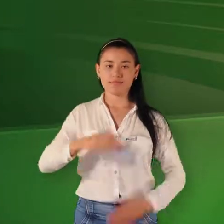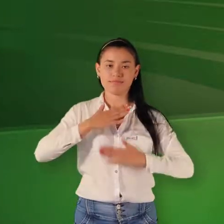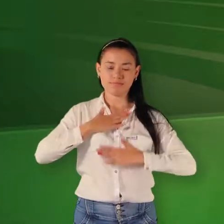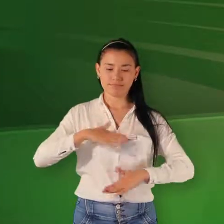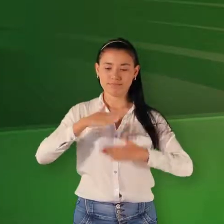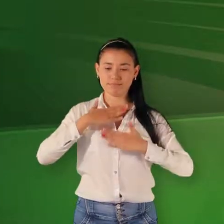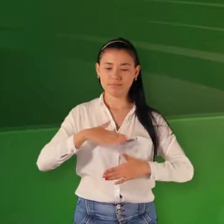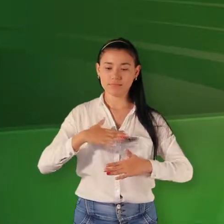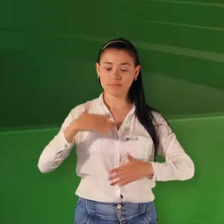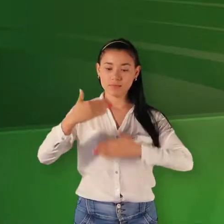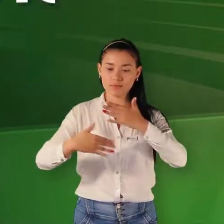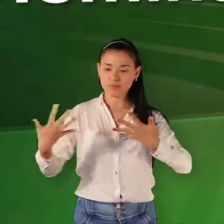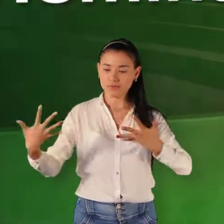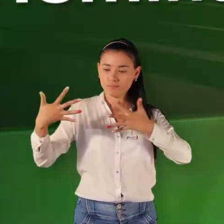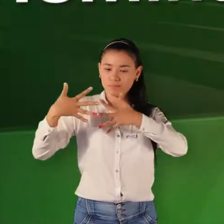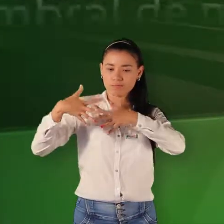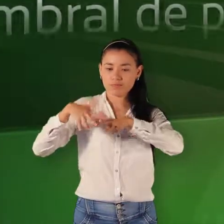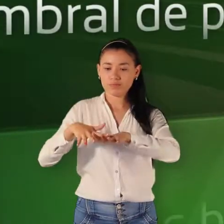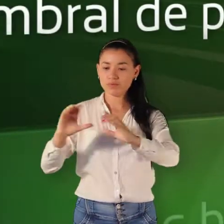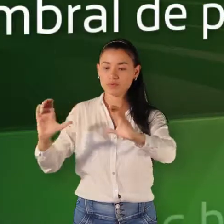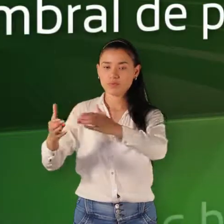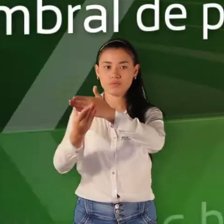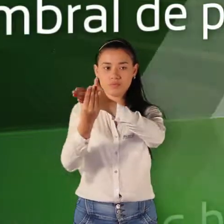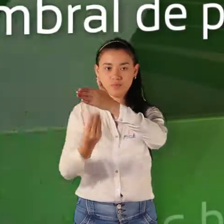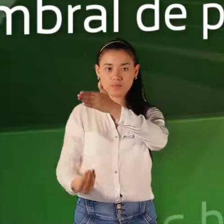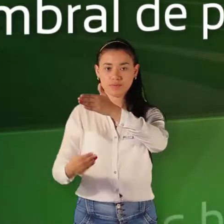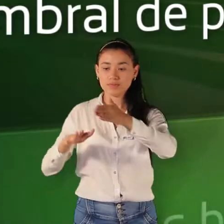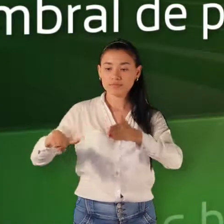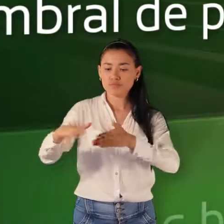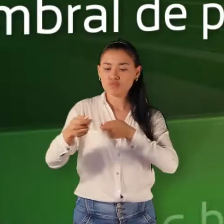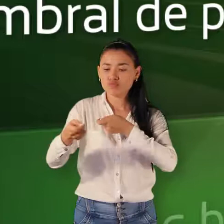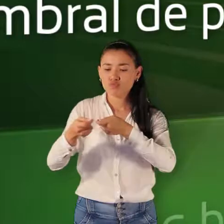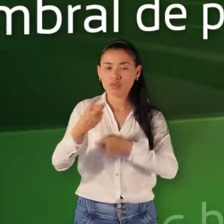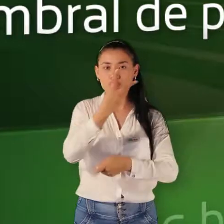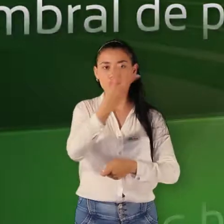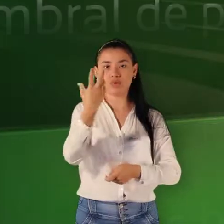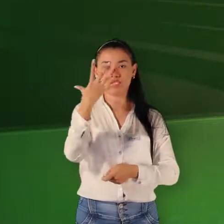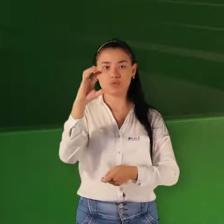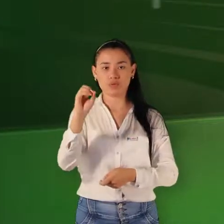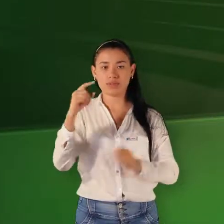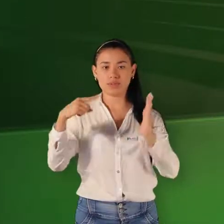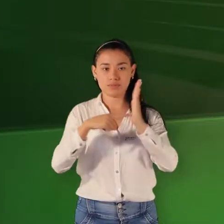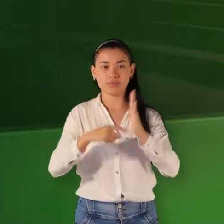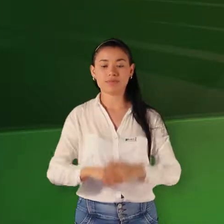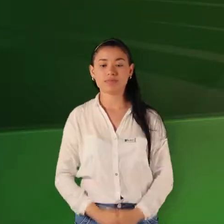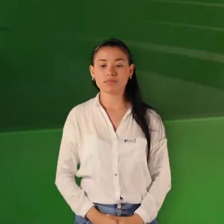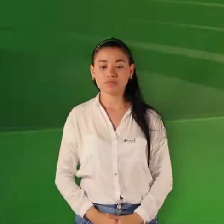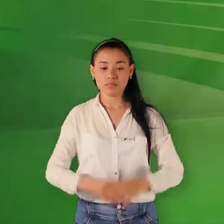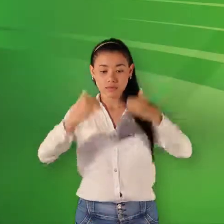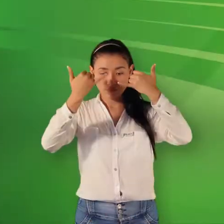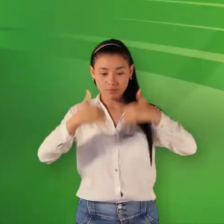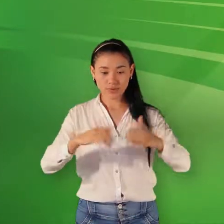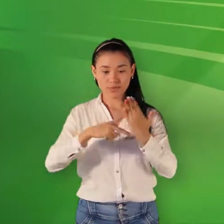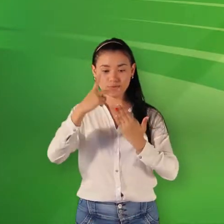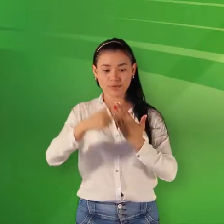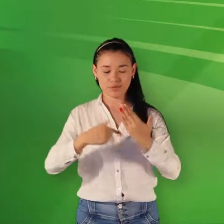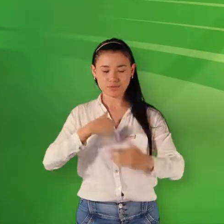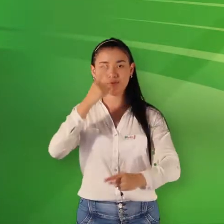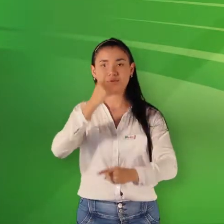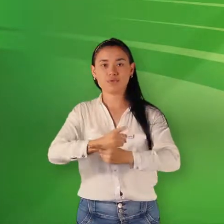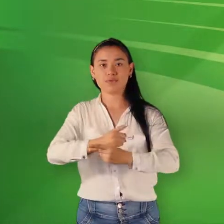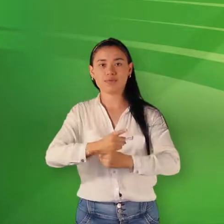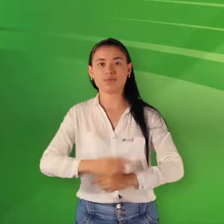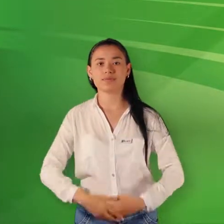Debemos armonizar acciones para disminuir ese umbral de pobreza en que viven cerca de 250.000 metenses. Esto